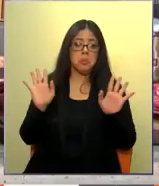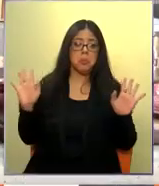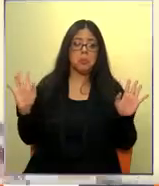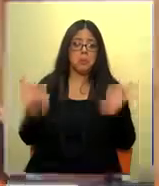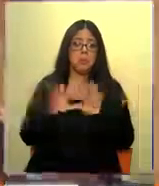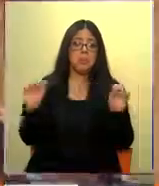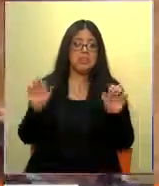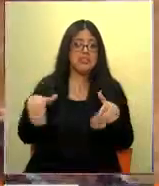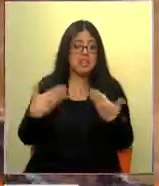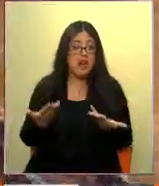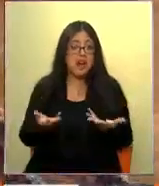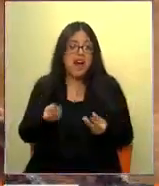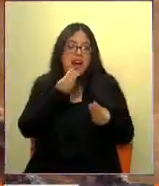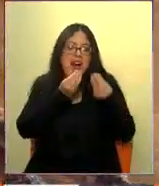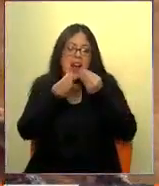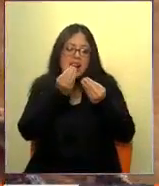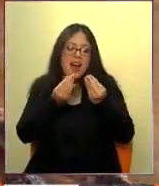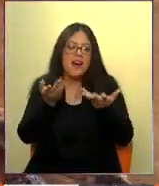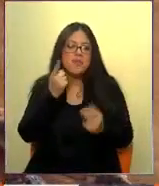disfrutar.